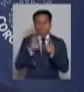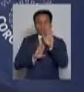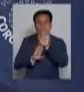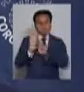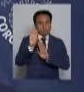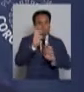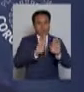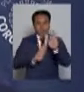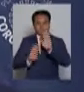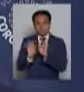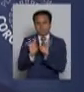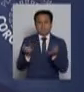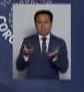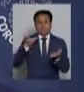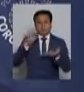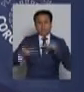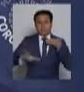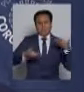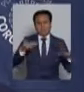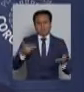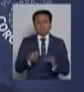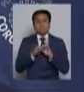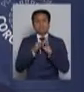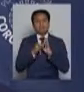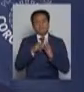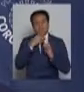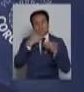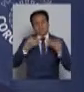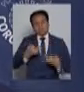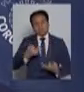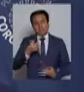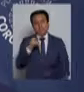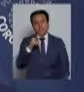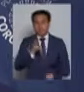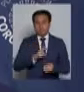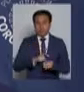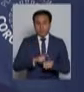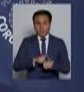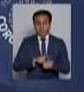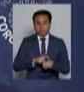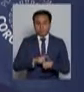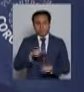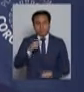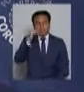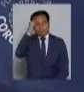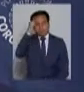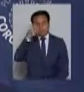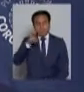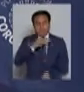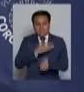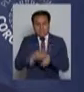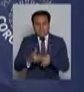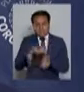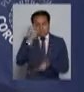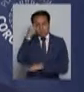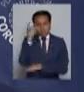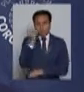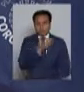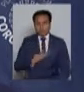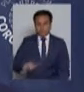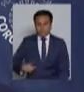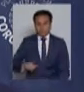protegerse de un eventual contagio. Quiero agradecerles muy sinceramente por su tiempo. Disculpen de nuevo la demora, pero la reunión con el